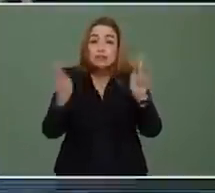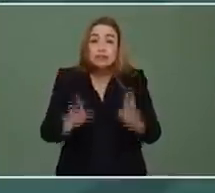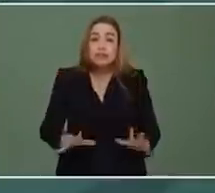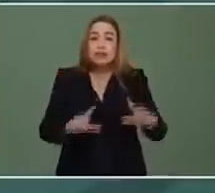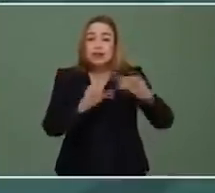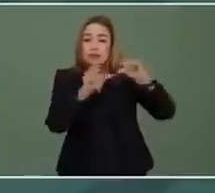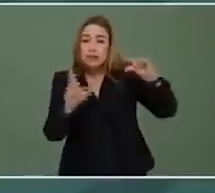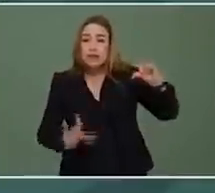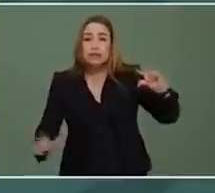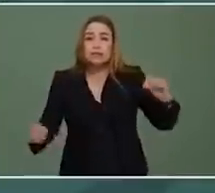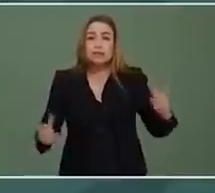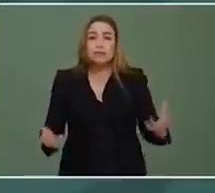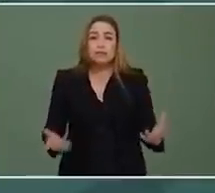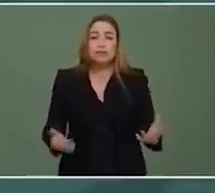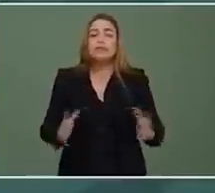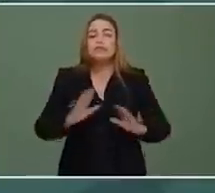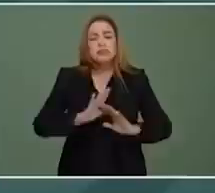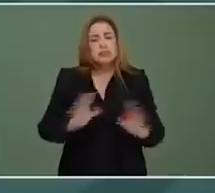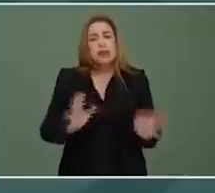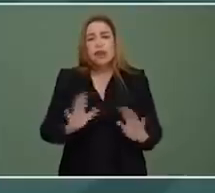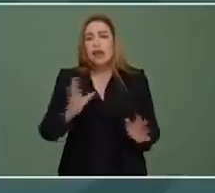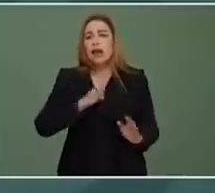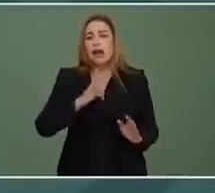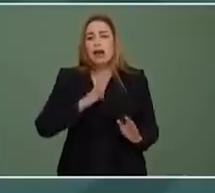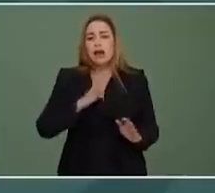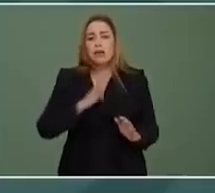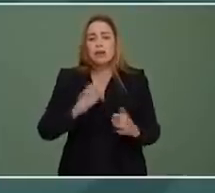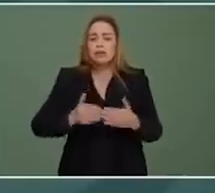vamos a tener otros temas